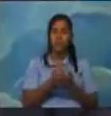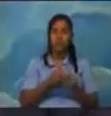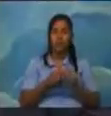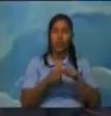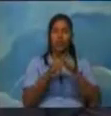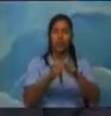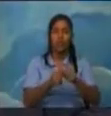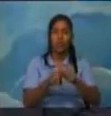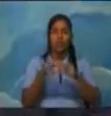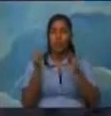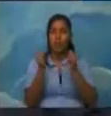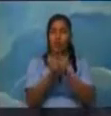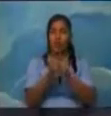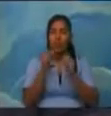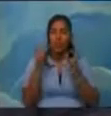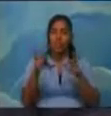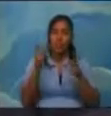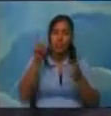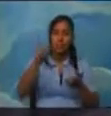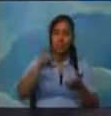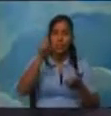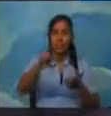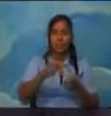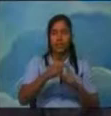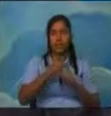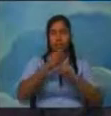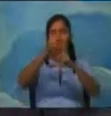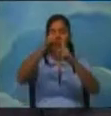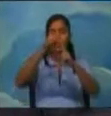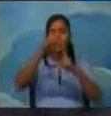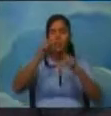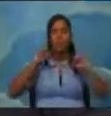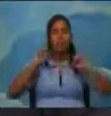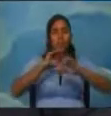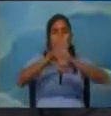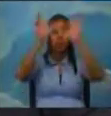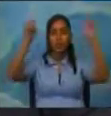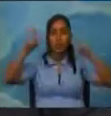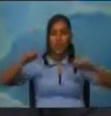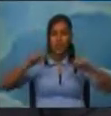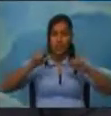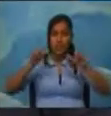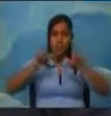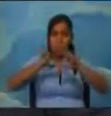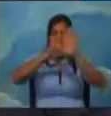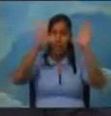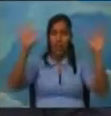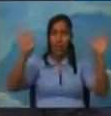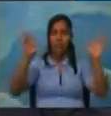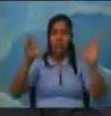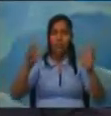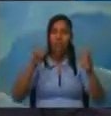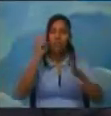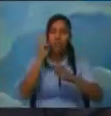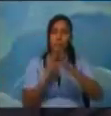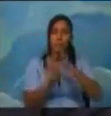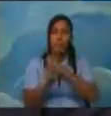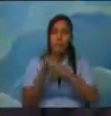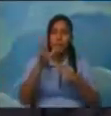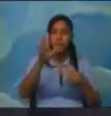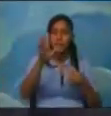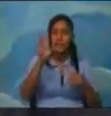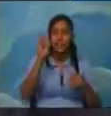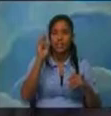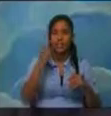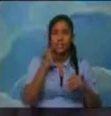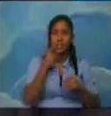Continuamos entonces con esta enseñanza especial y maravillosa de esta mañana. Me corresponde el verso número 37